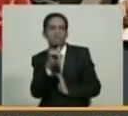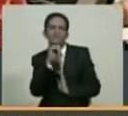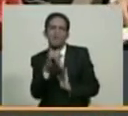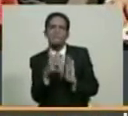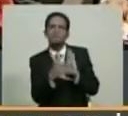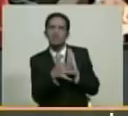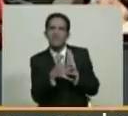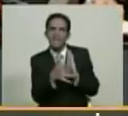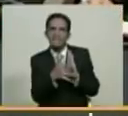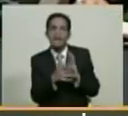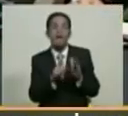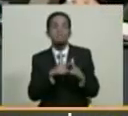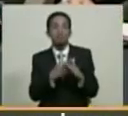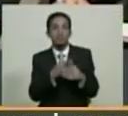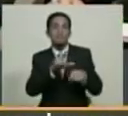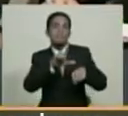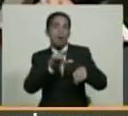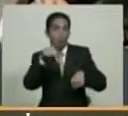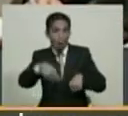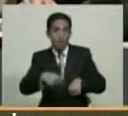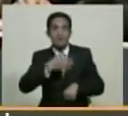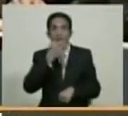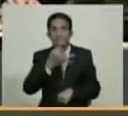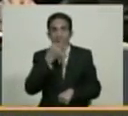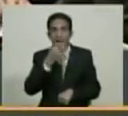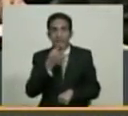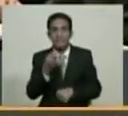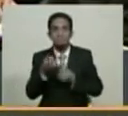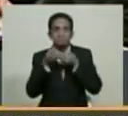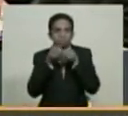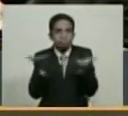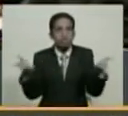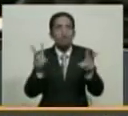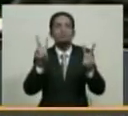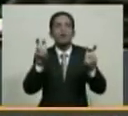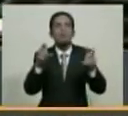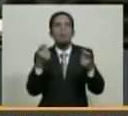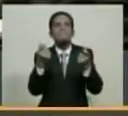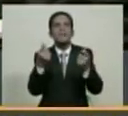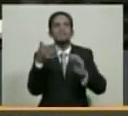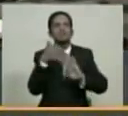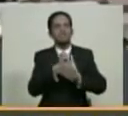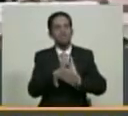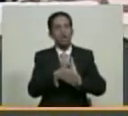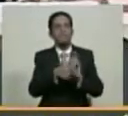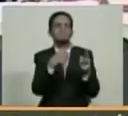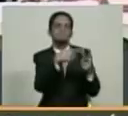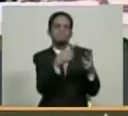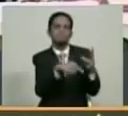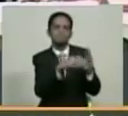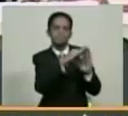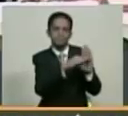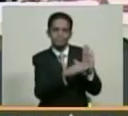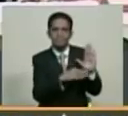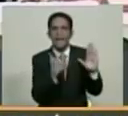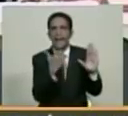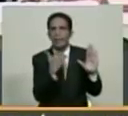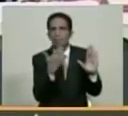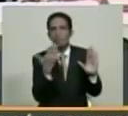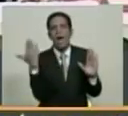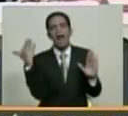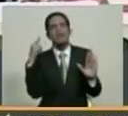se publicará en la tarde de hoy los nuevos precios en materia de útiles de higiene y en materia de algunos productos que no se